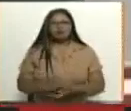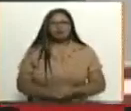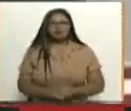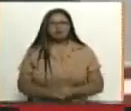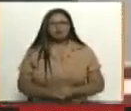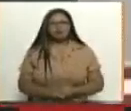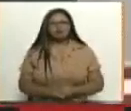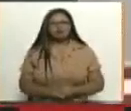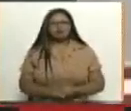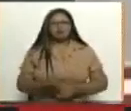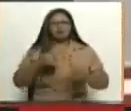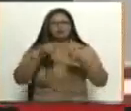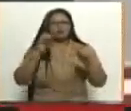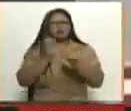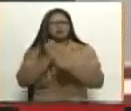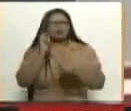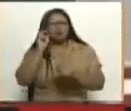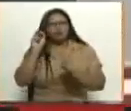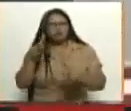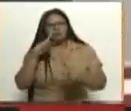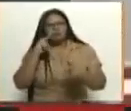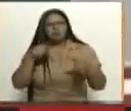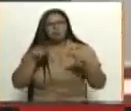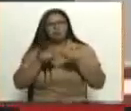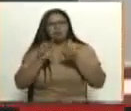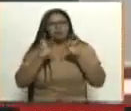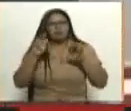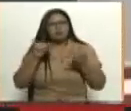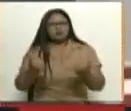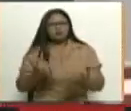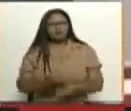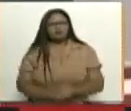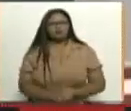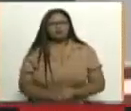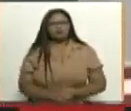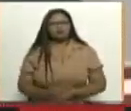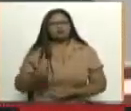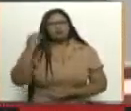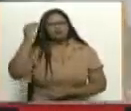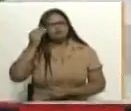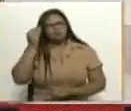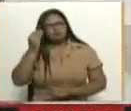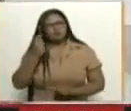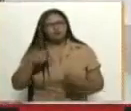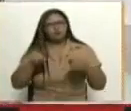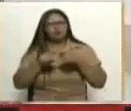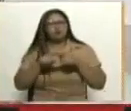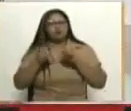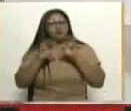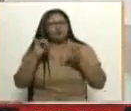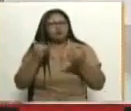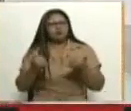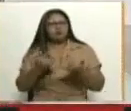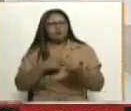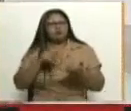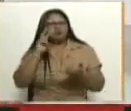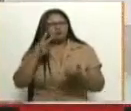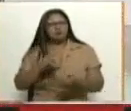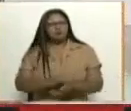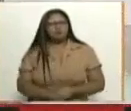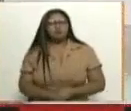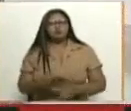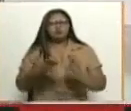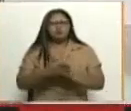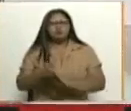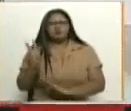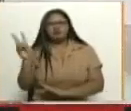tuvo la oportunidad de decirlo en un evento electoral, pero no es ajeno a lo que piensan los... Recordemos a Mike Pence diciendo que incluso lo que se buscaba era el colapso de Venezuela, también era